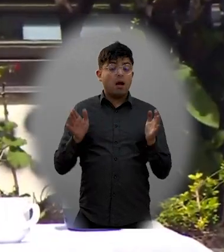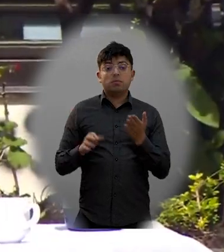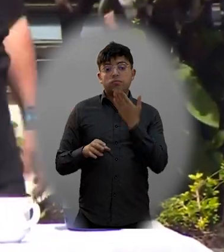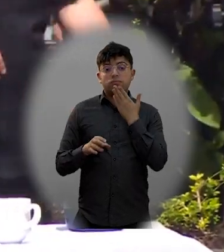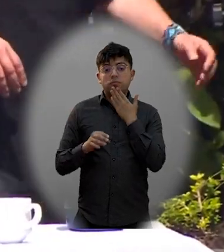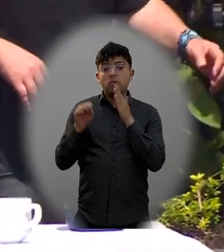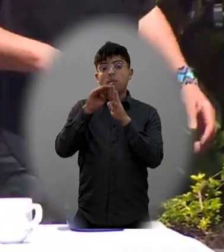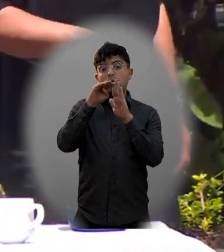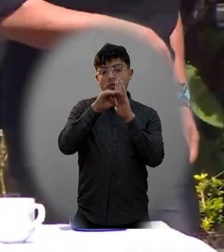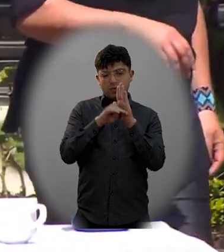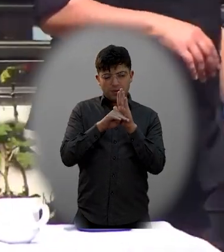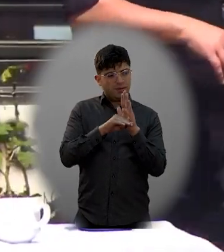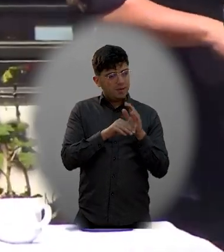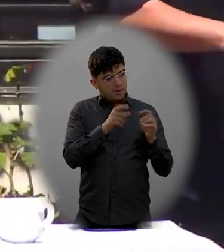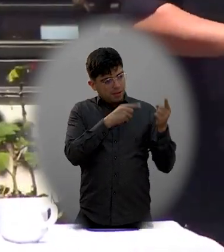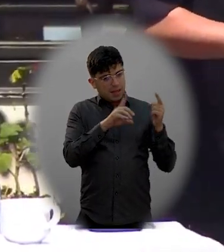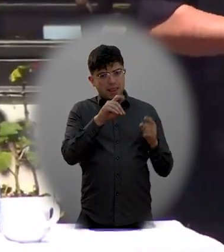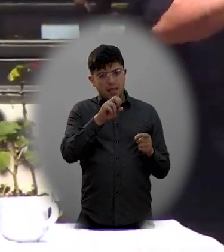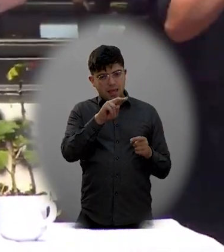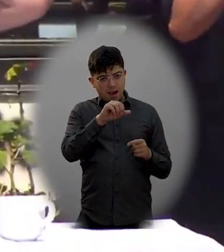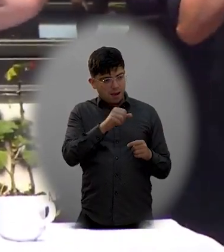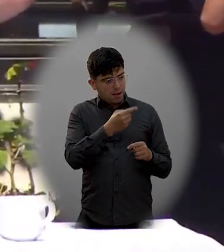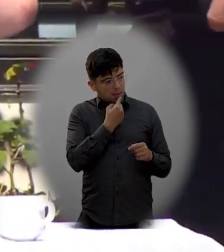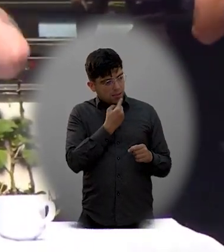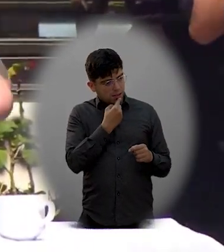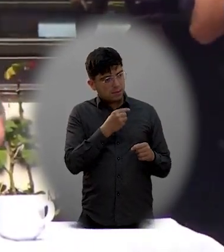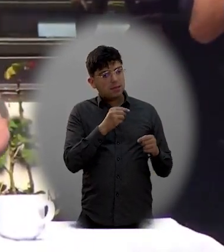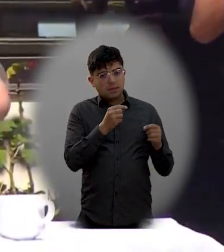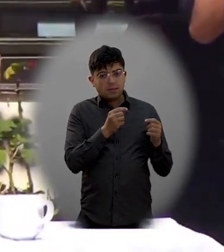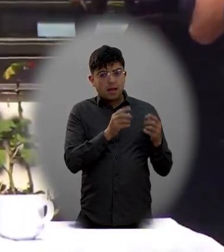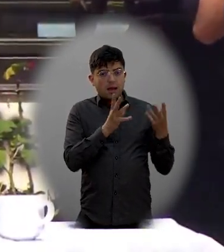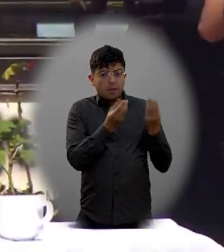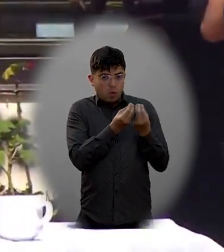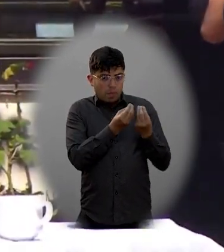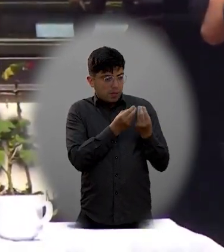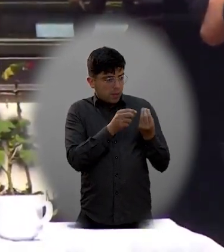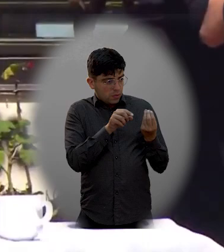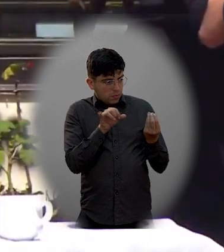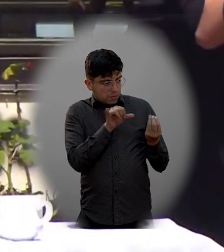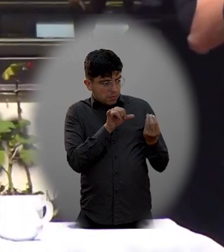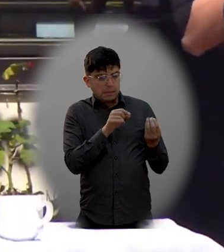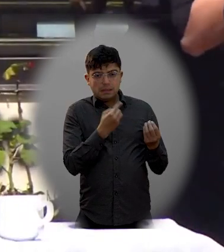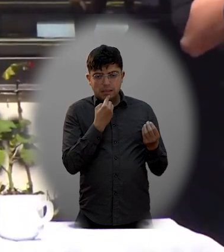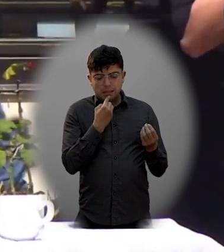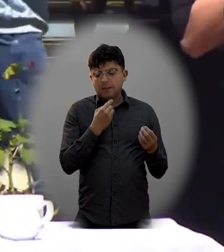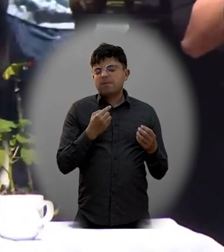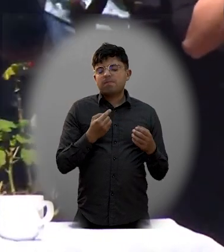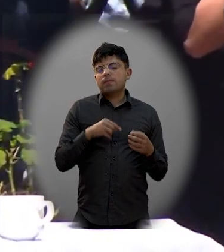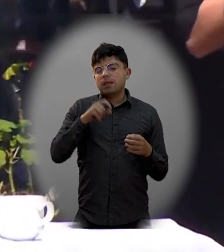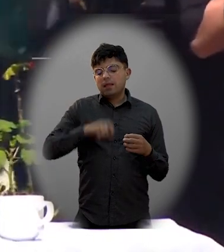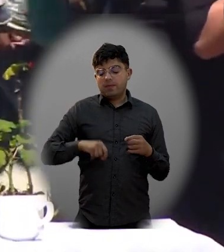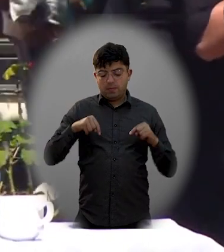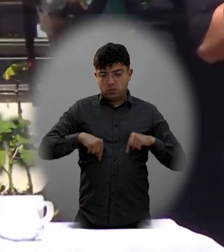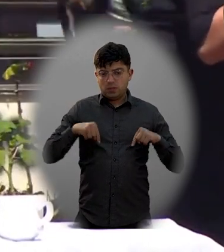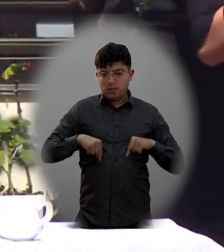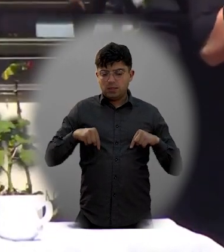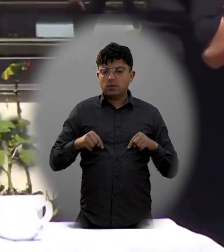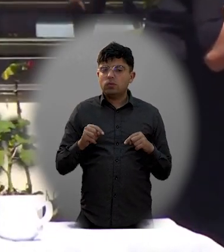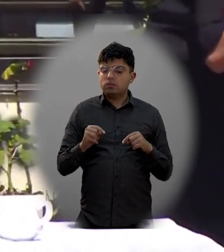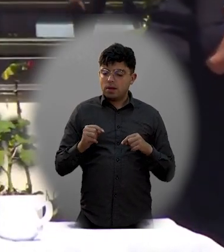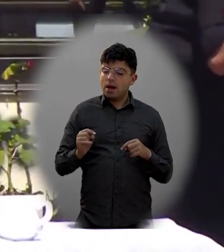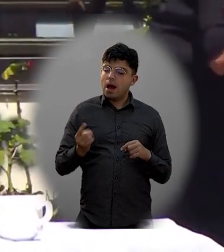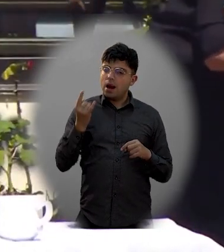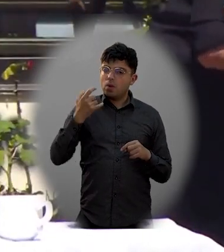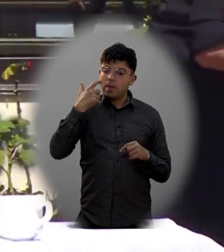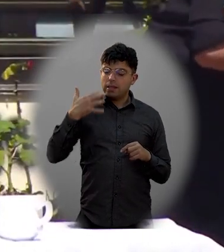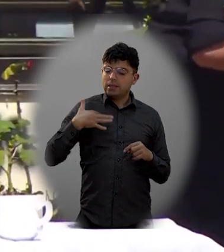el protocolo, como ya lo mencionó Diana, como ya lo mencionaron mis colegas. Tenemos que hacer de esto algo ético,